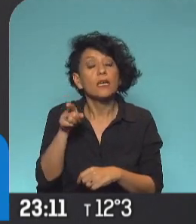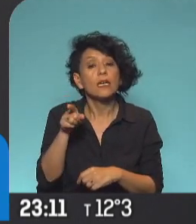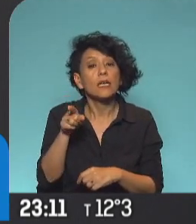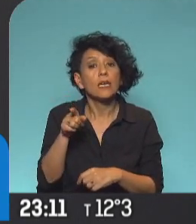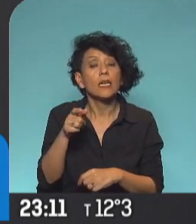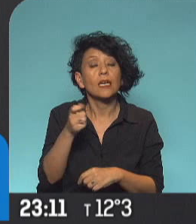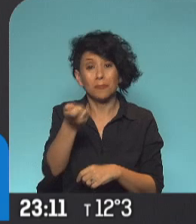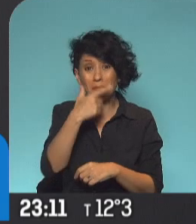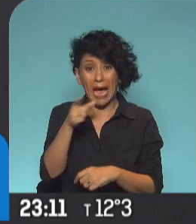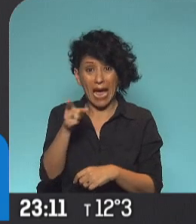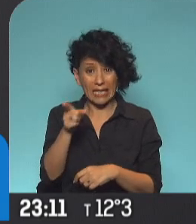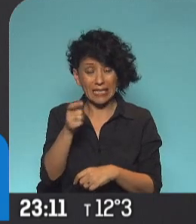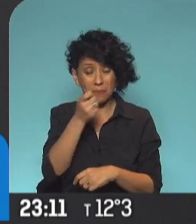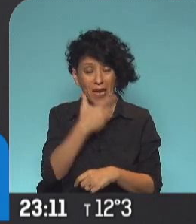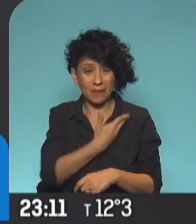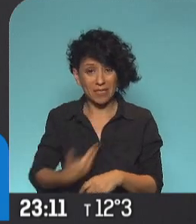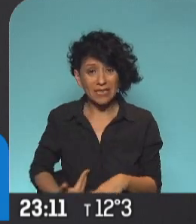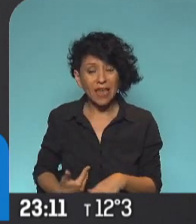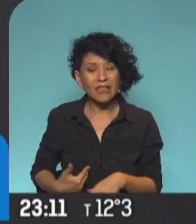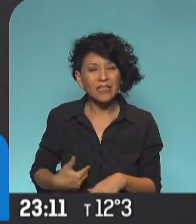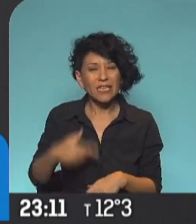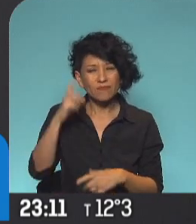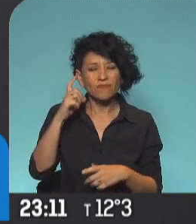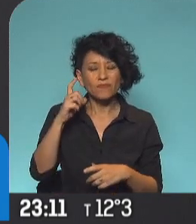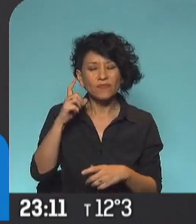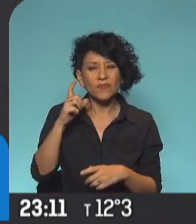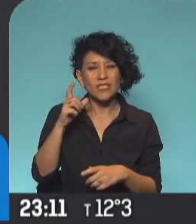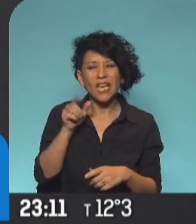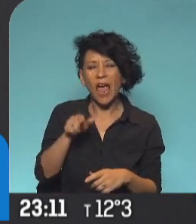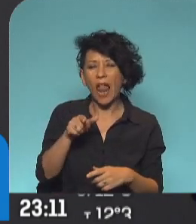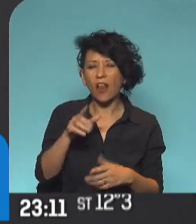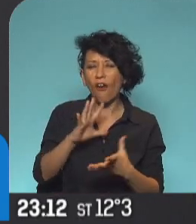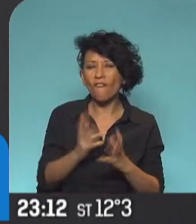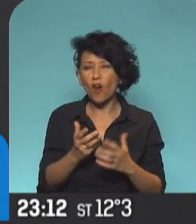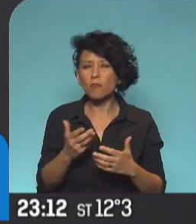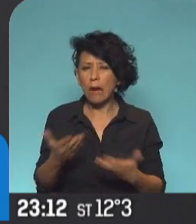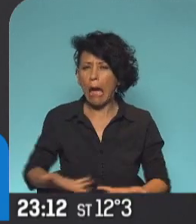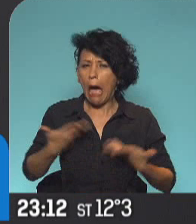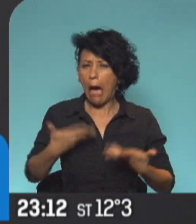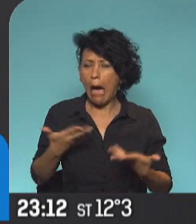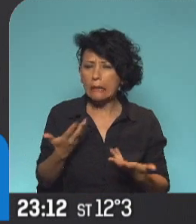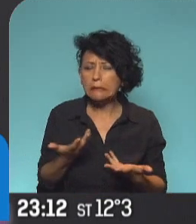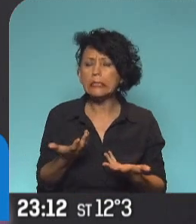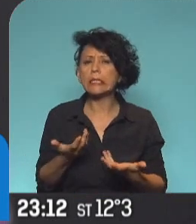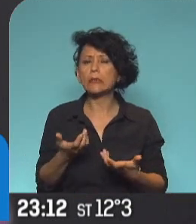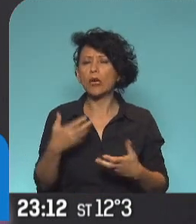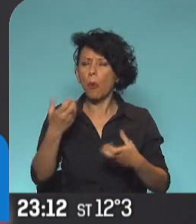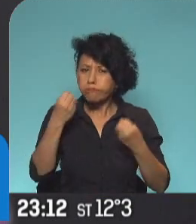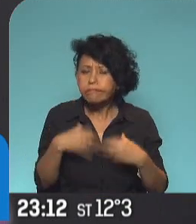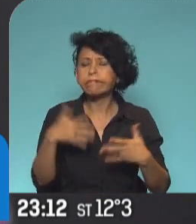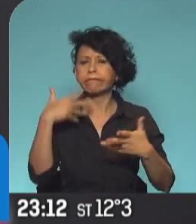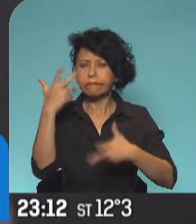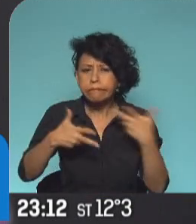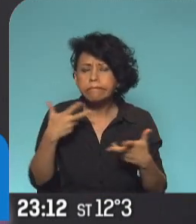claramente el presidente Mauricio Macri trató de tomar una actitud activa y tratar de tomar la iniciativa. Como